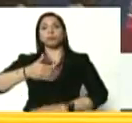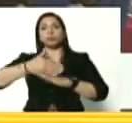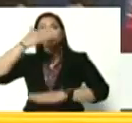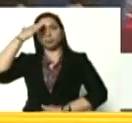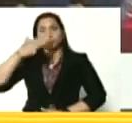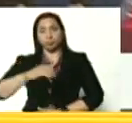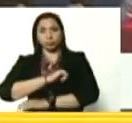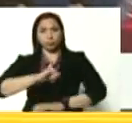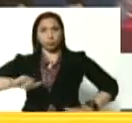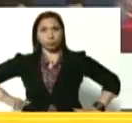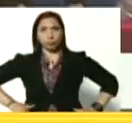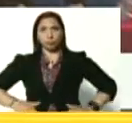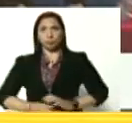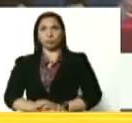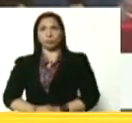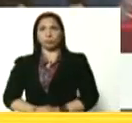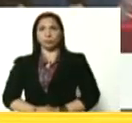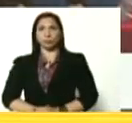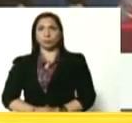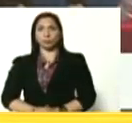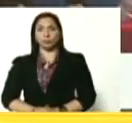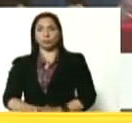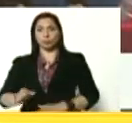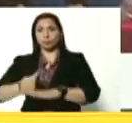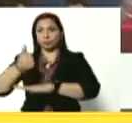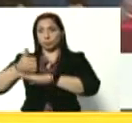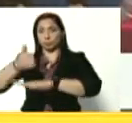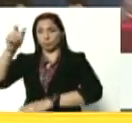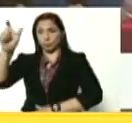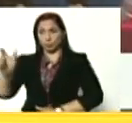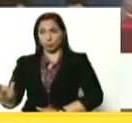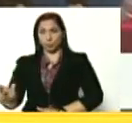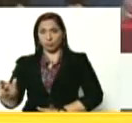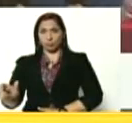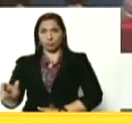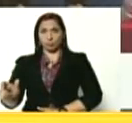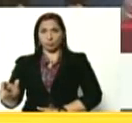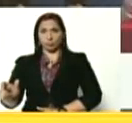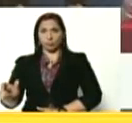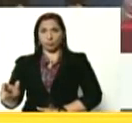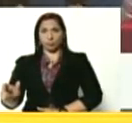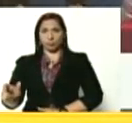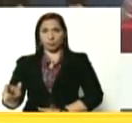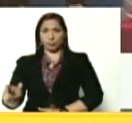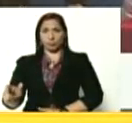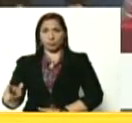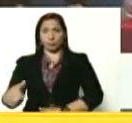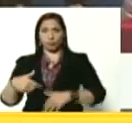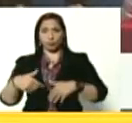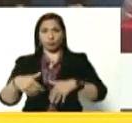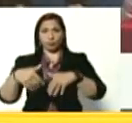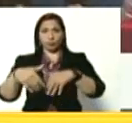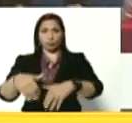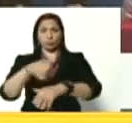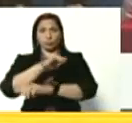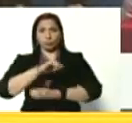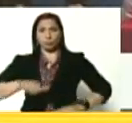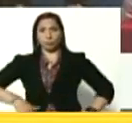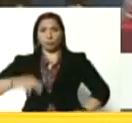guardia nacional bolivariana ya no mayor general manuel bernal martínez comandante de la milicia bolivariana